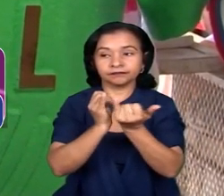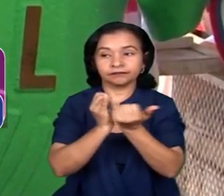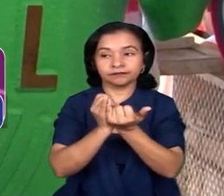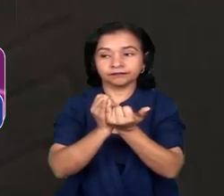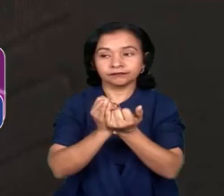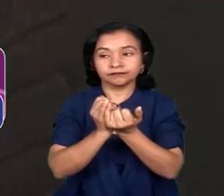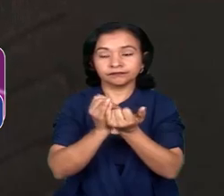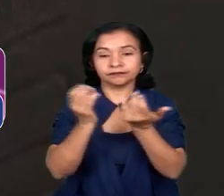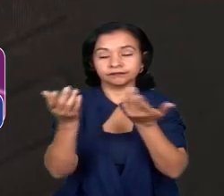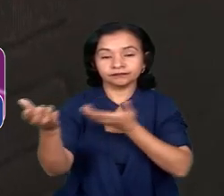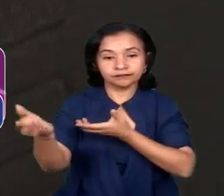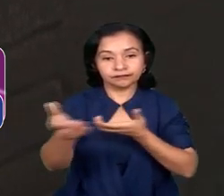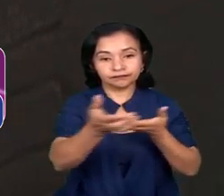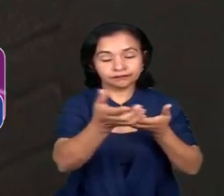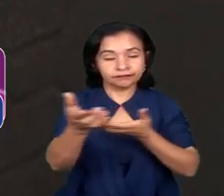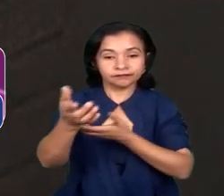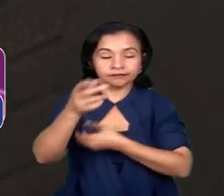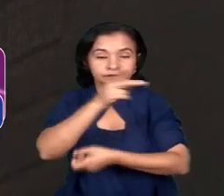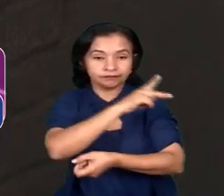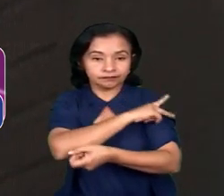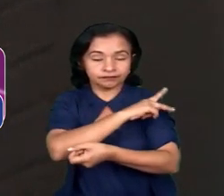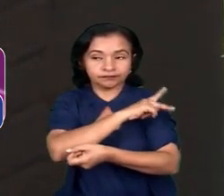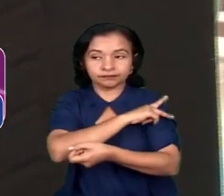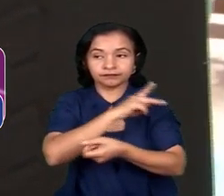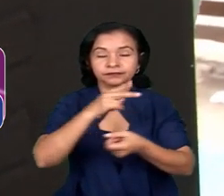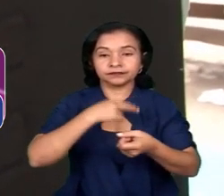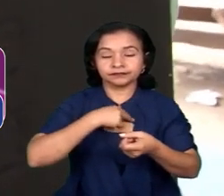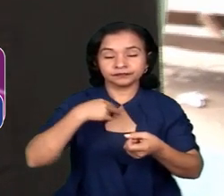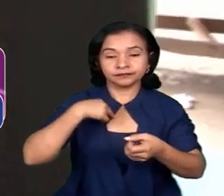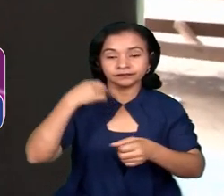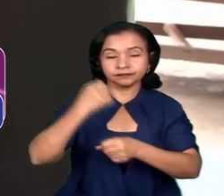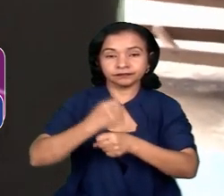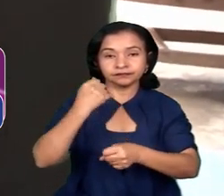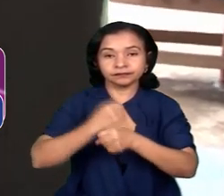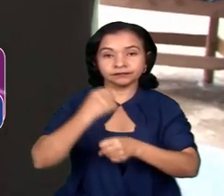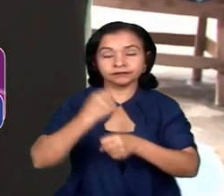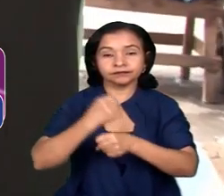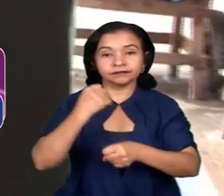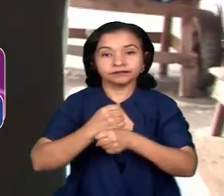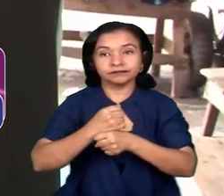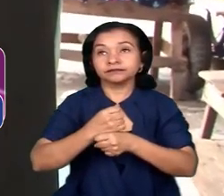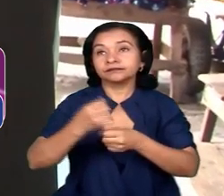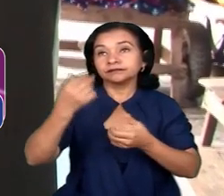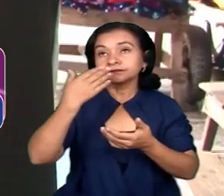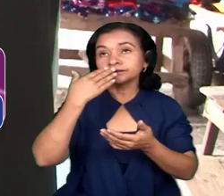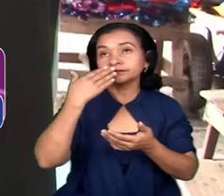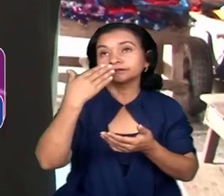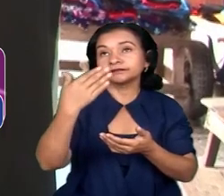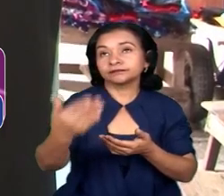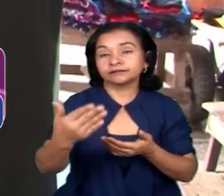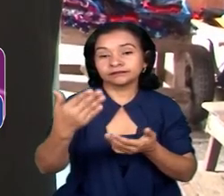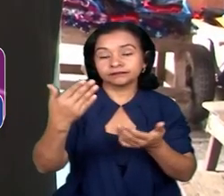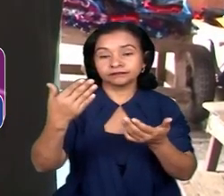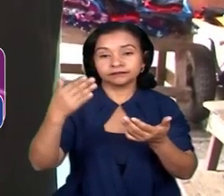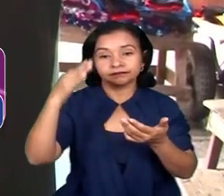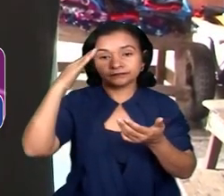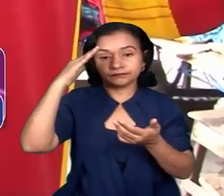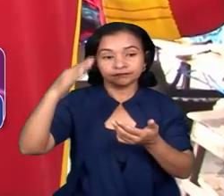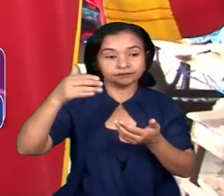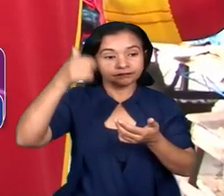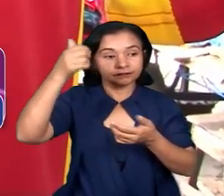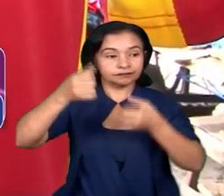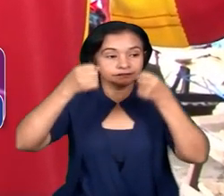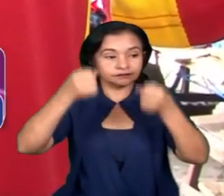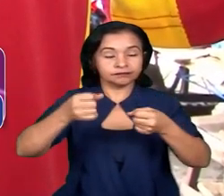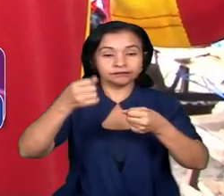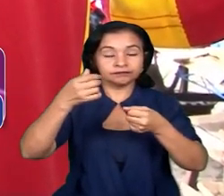contra incendios, para toda la Policía Nacional, haciendo un trabajo que es memorable. Pues el general Borges ha estado ahí